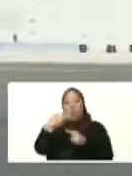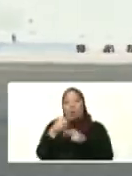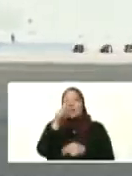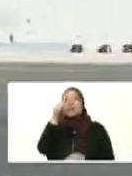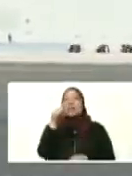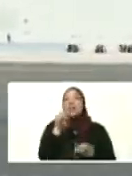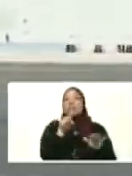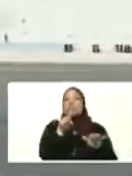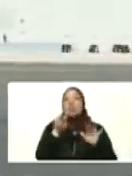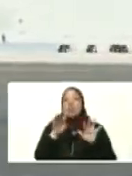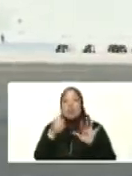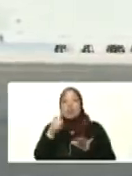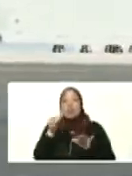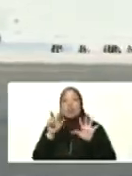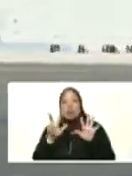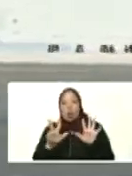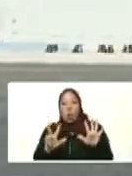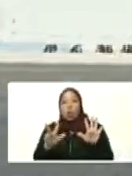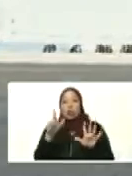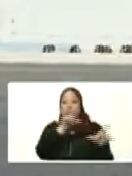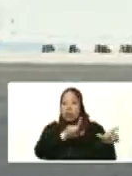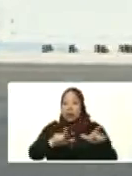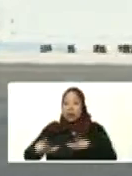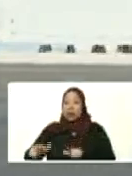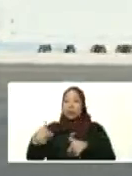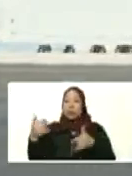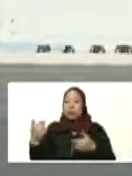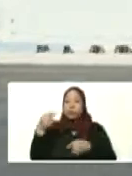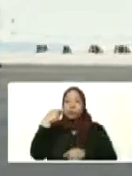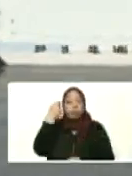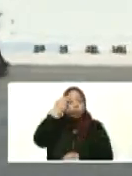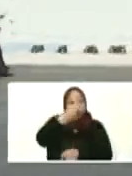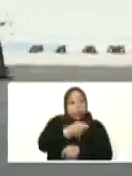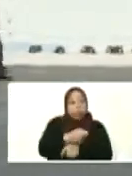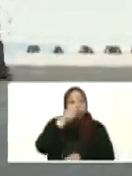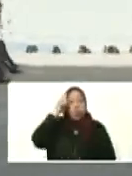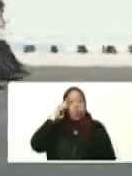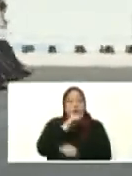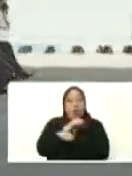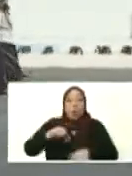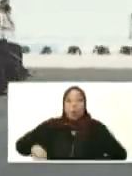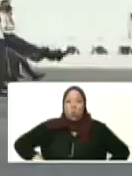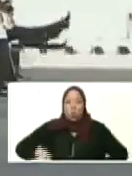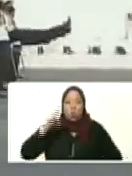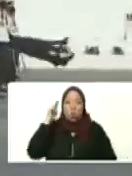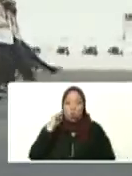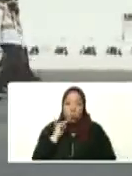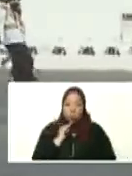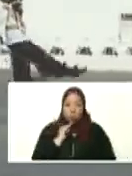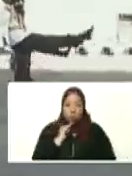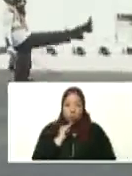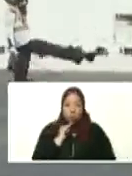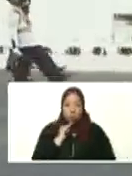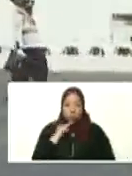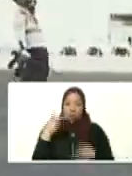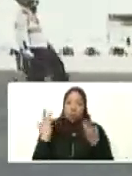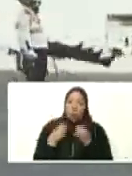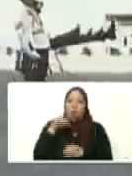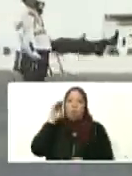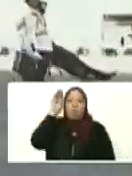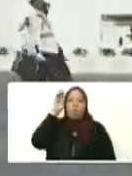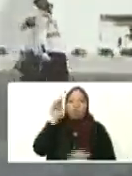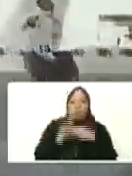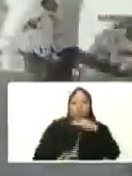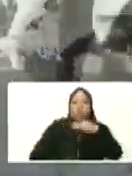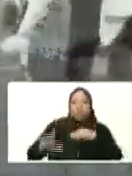118 oficiales de comando, egresados de la Academia Militar de la Guardia Nacional Bolivariana, futuros licenciados